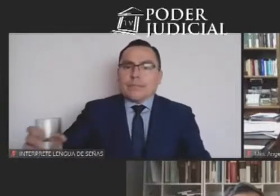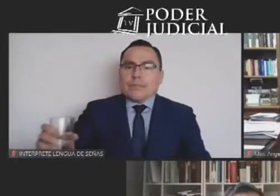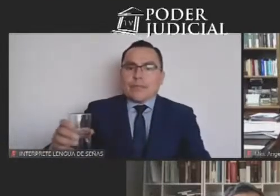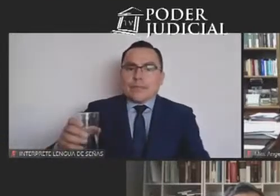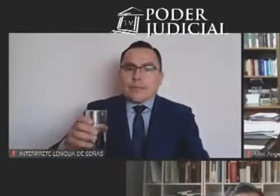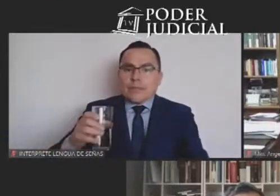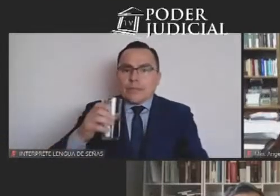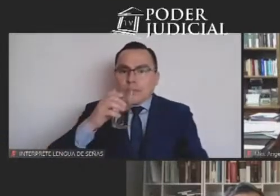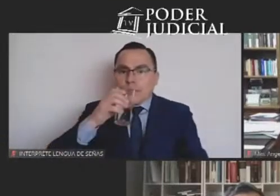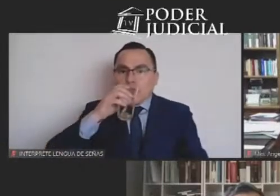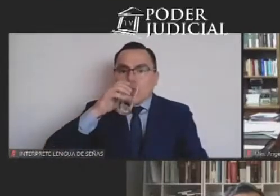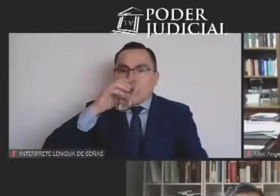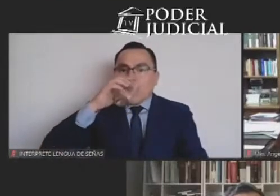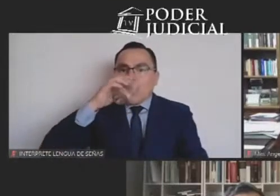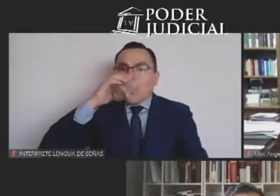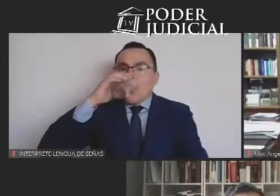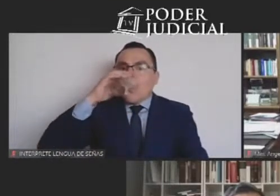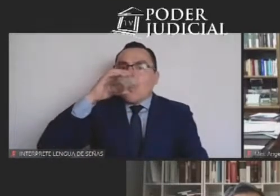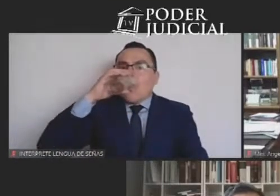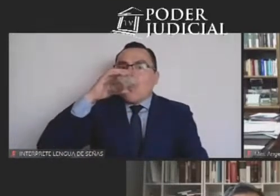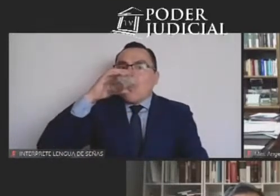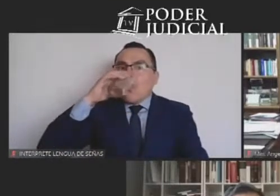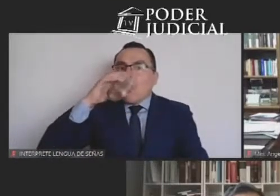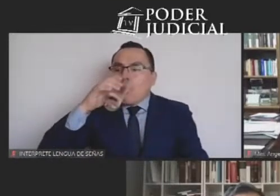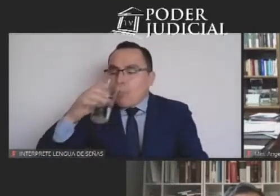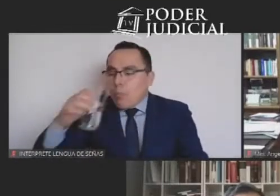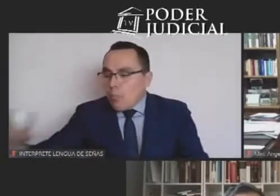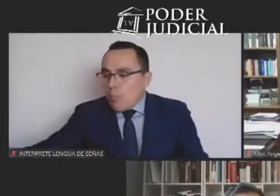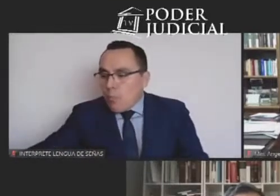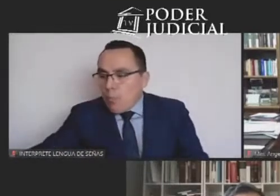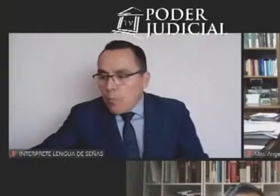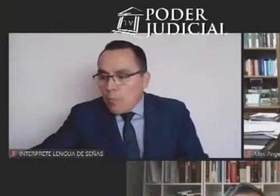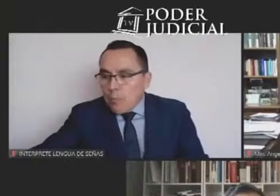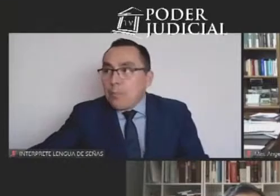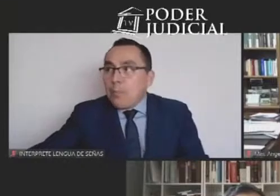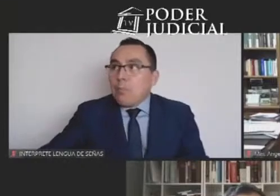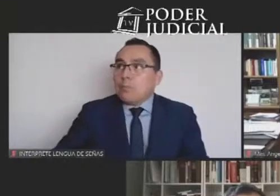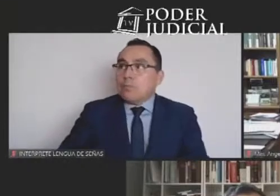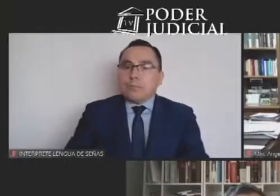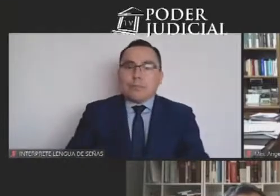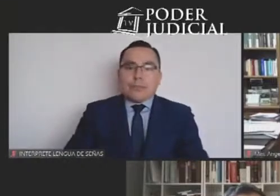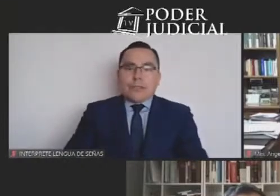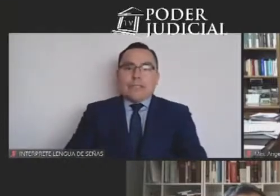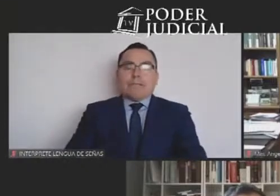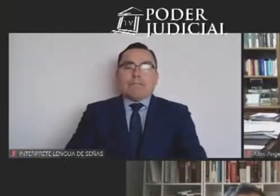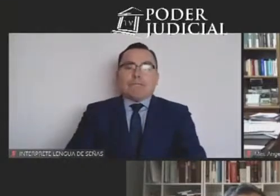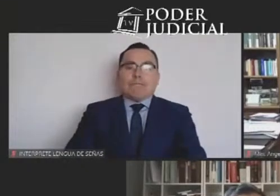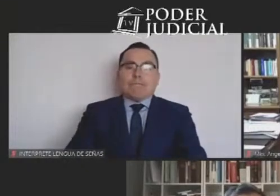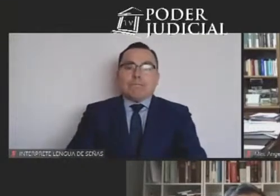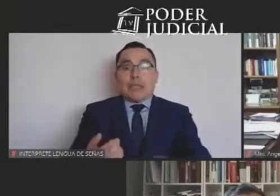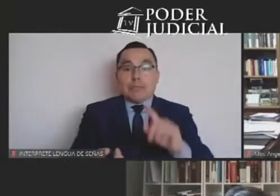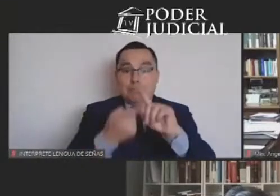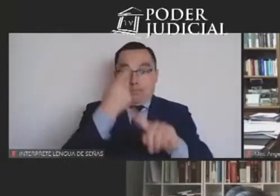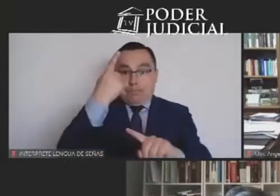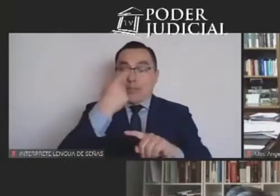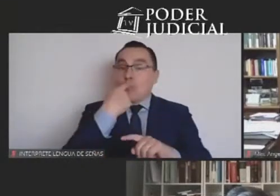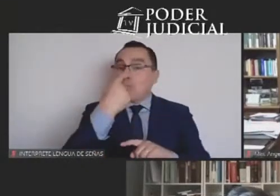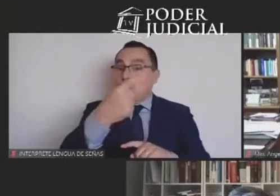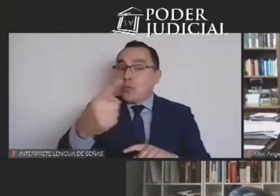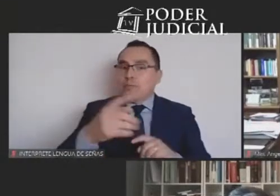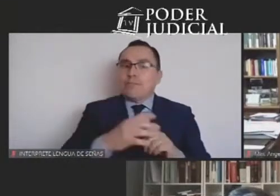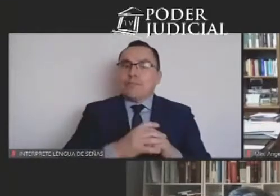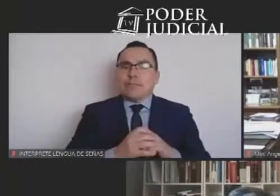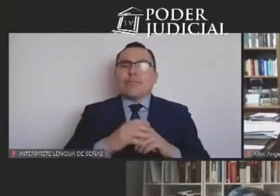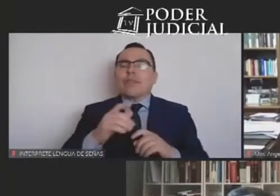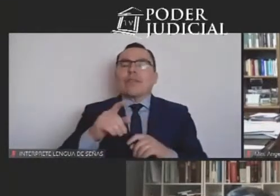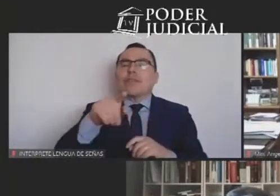La primera pregunta, dirigida a todos los panelistas, señala: ¿cuáles creen ustedes